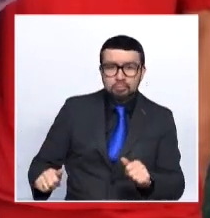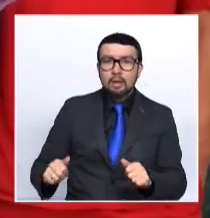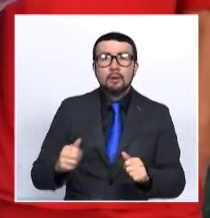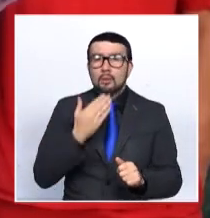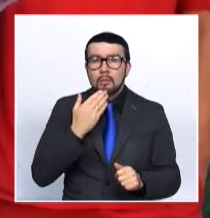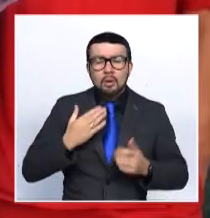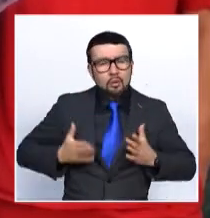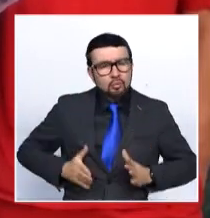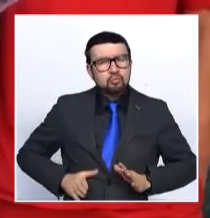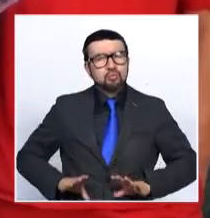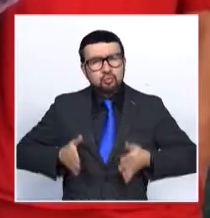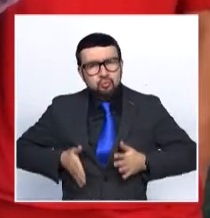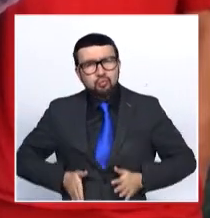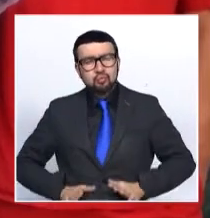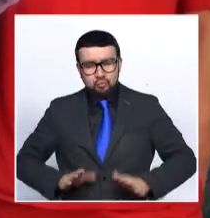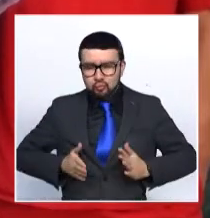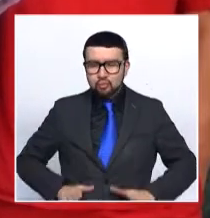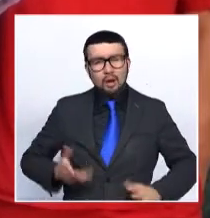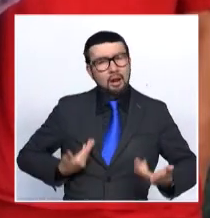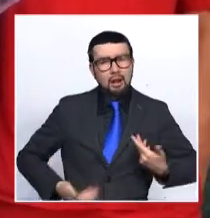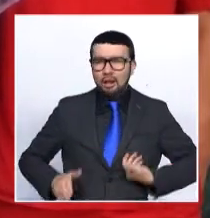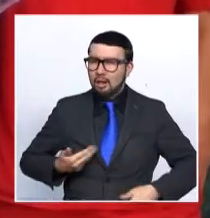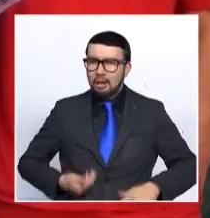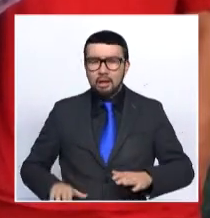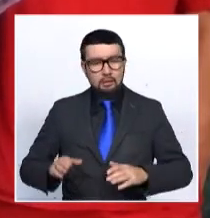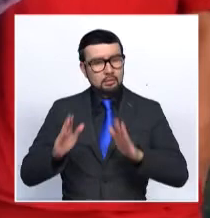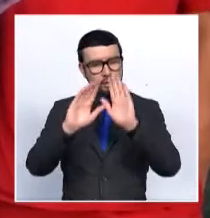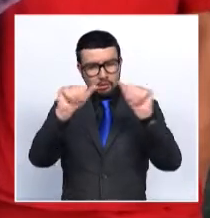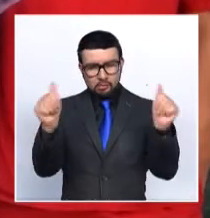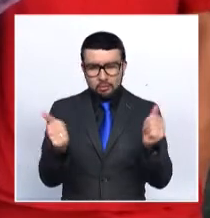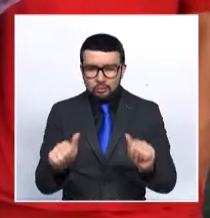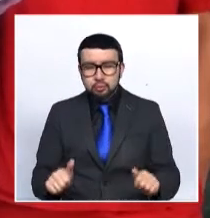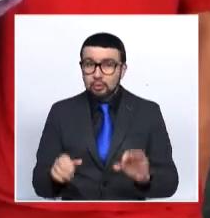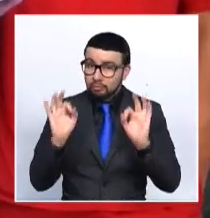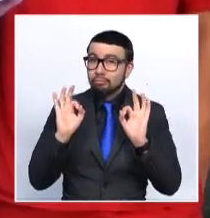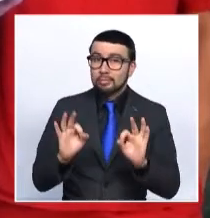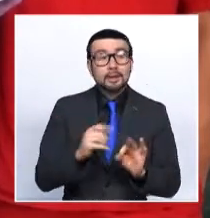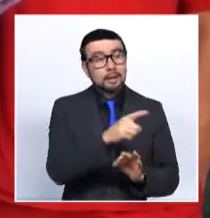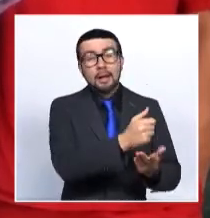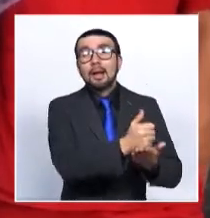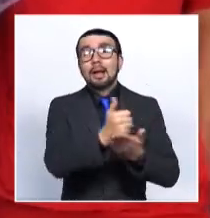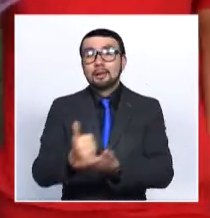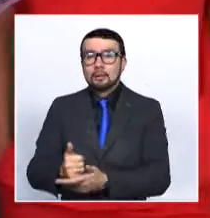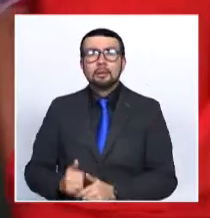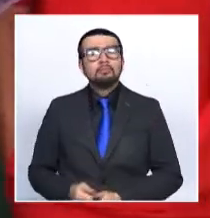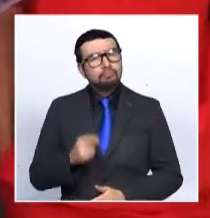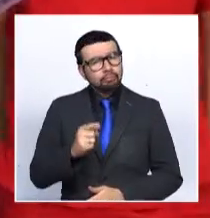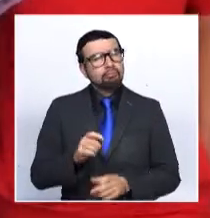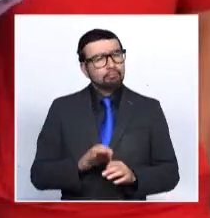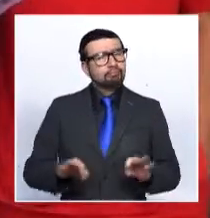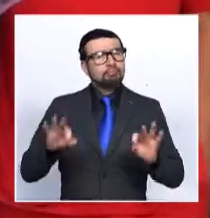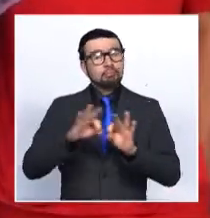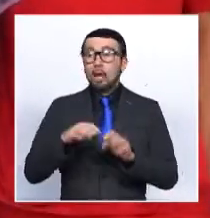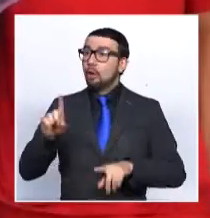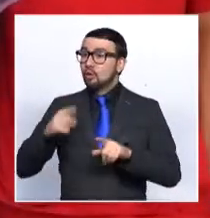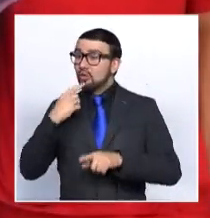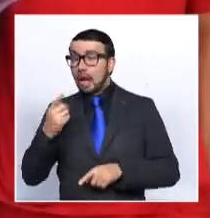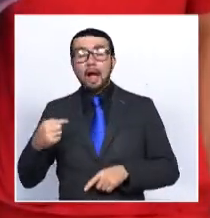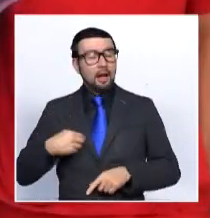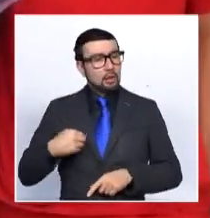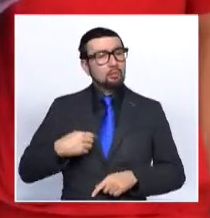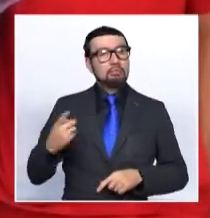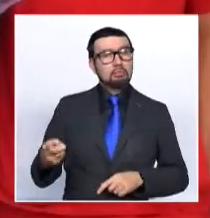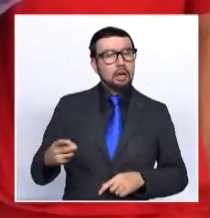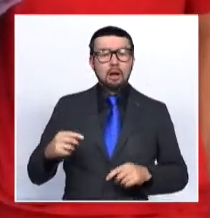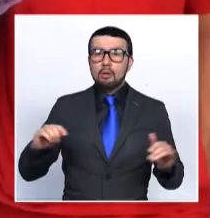y drenajes linfáticos y demás, y esto para nosotros ha sido muy importante porque mucha gente dice, sí, yo bajo de peso y ¿qué pasa con mi